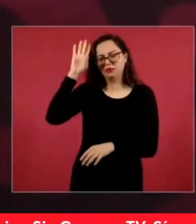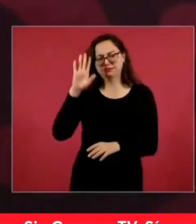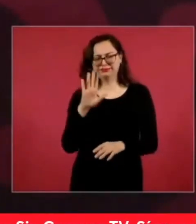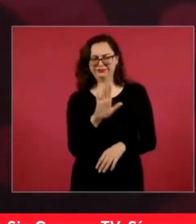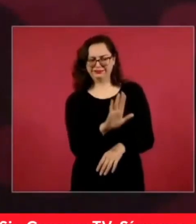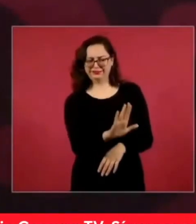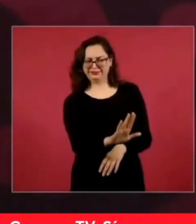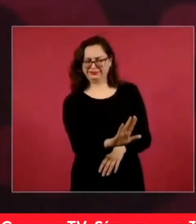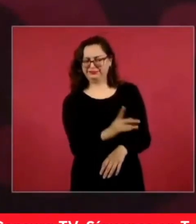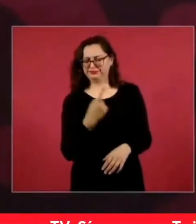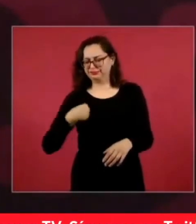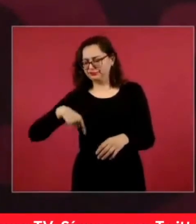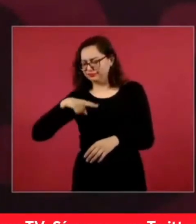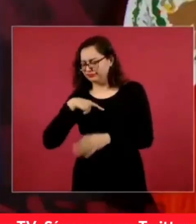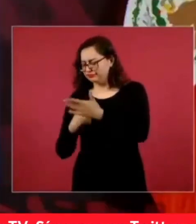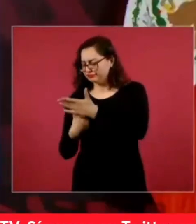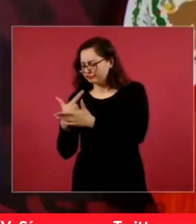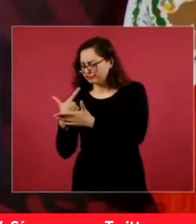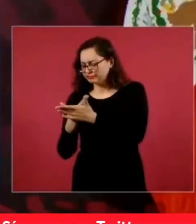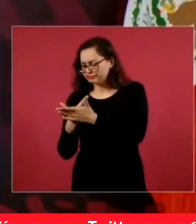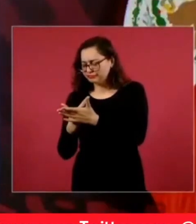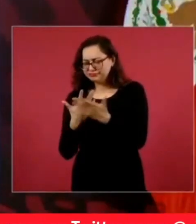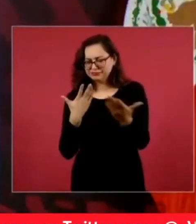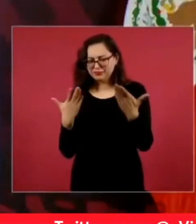momento Calderón